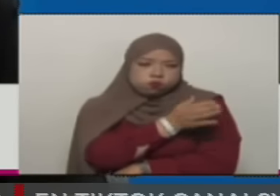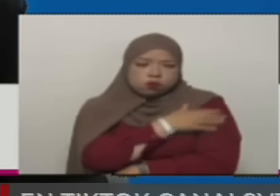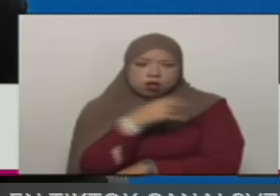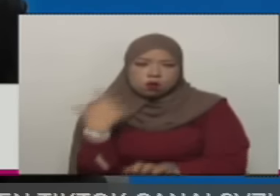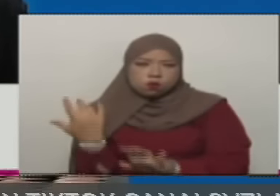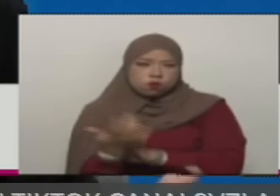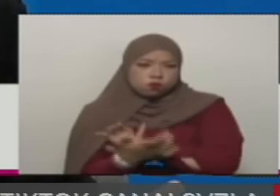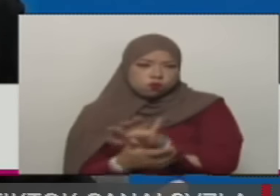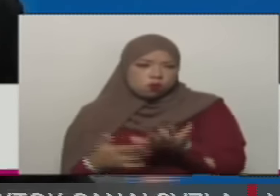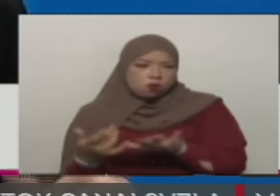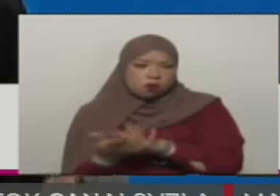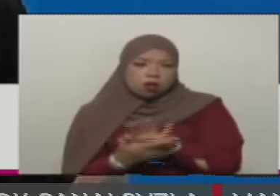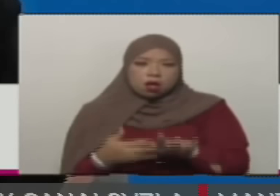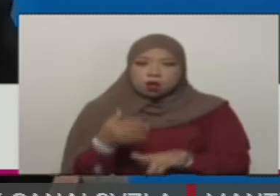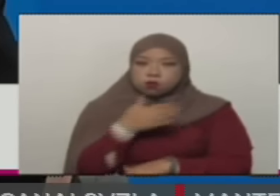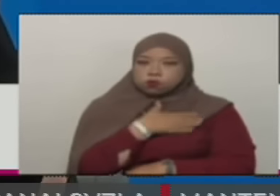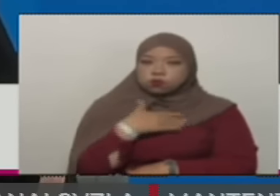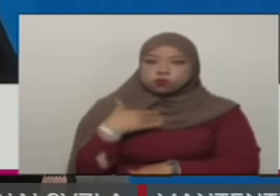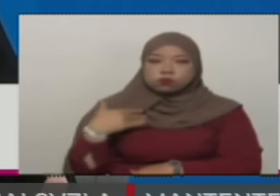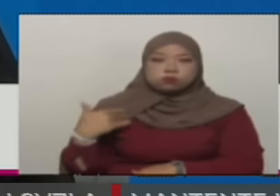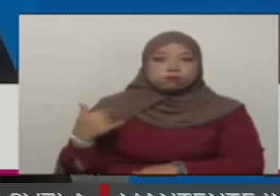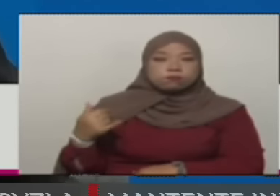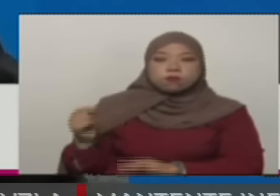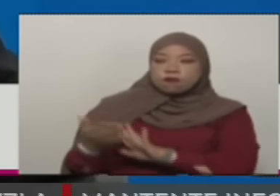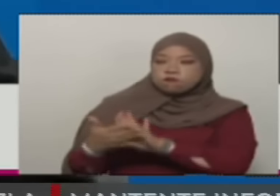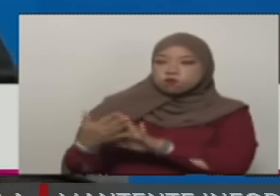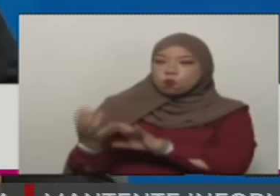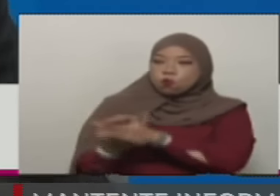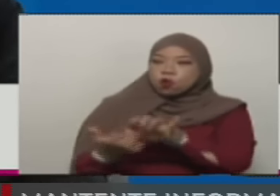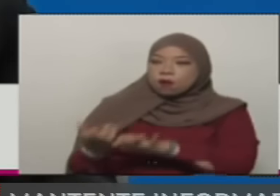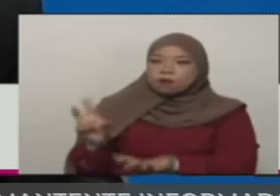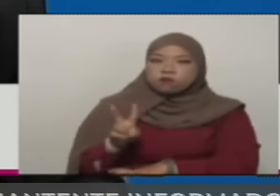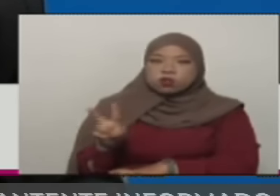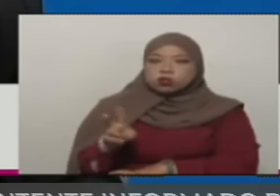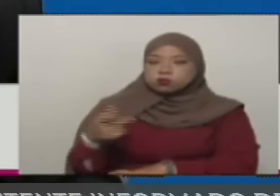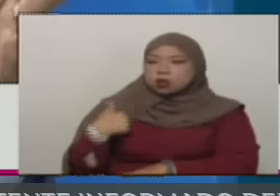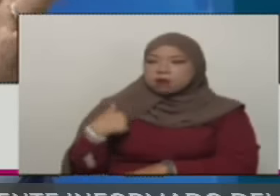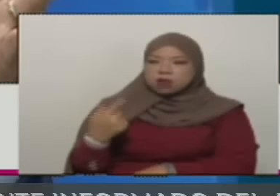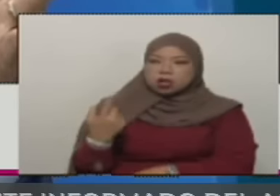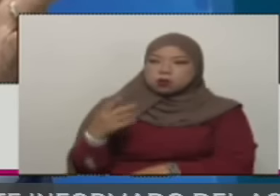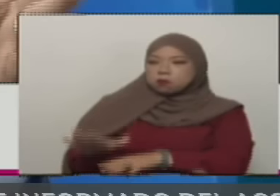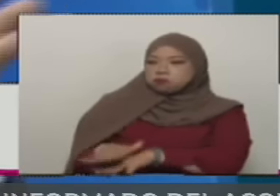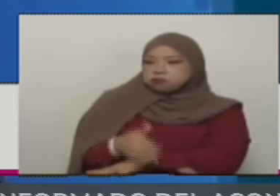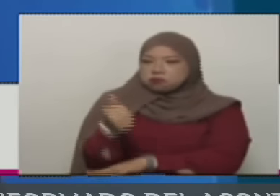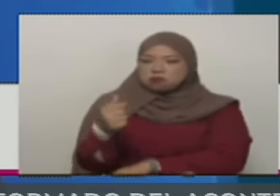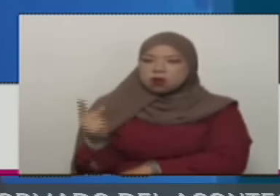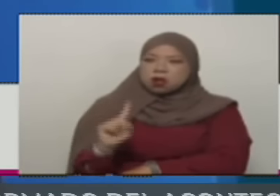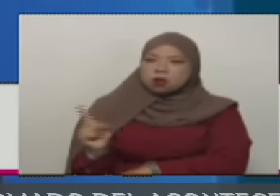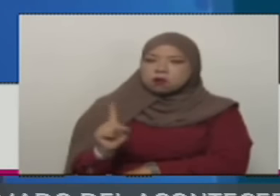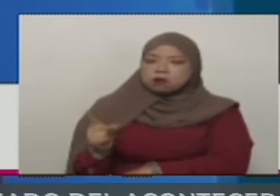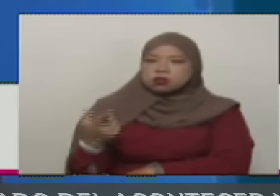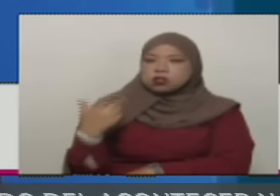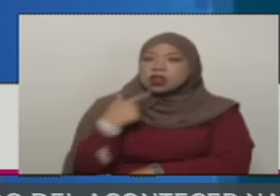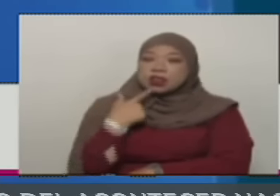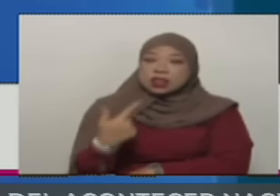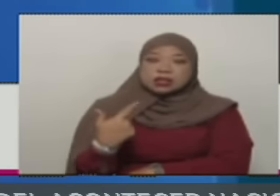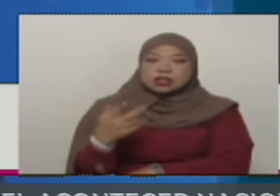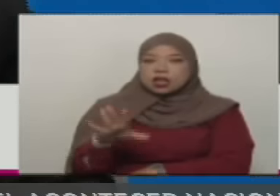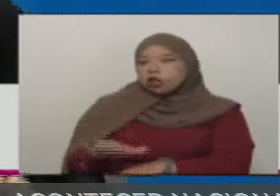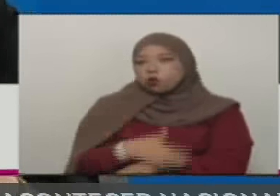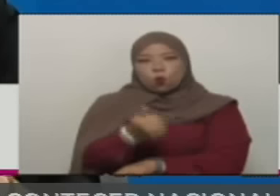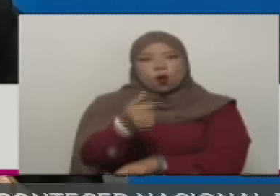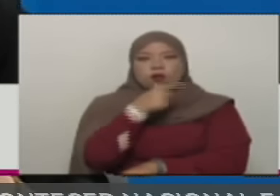violencia y de todos estos hechos que quisieron desestabilizar a Venezuela. Creo que desde el momento... Esa es tu interpretación, hay un deslinde. Yo creo que hay